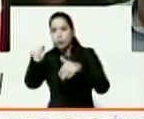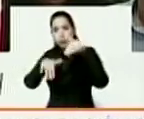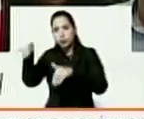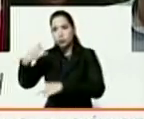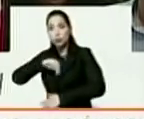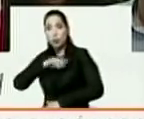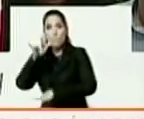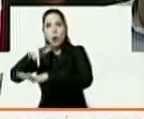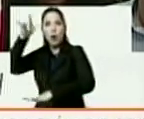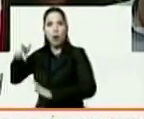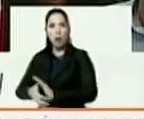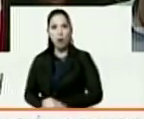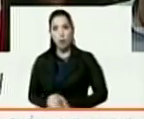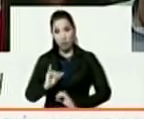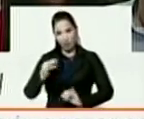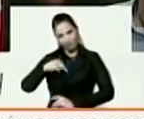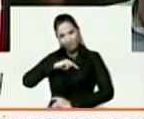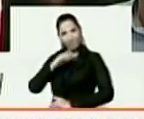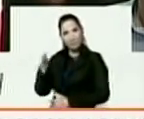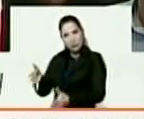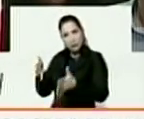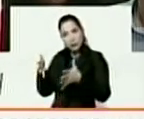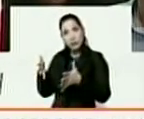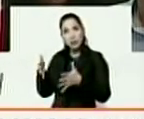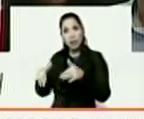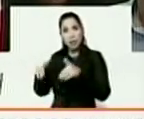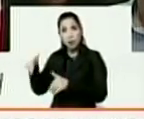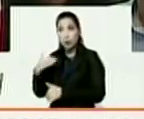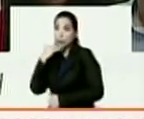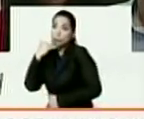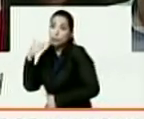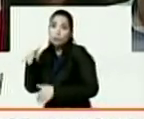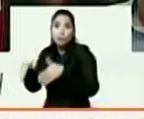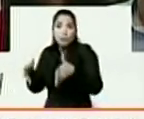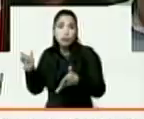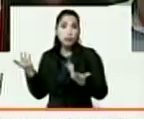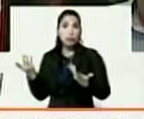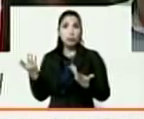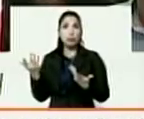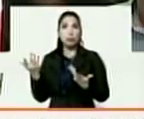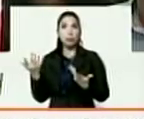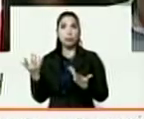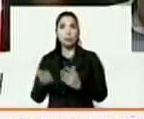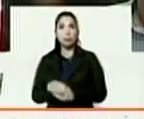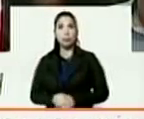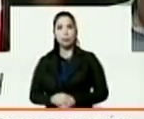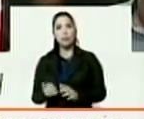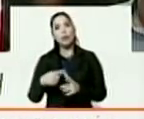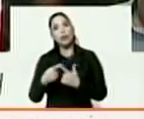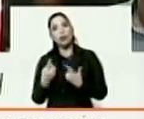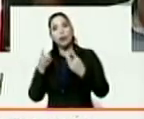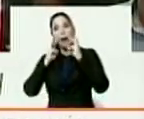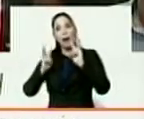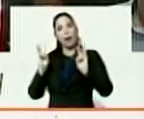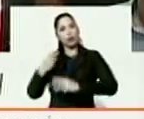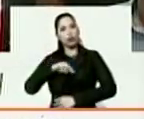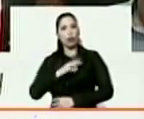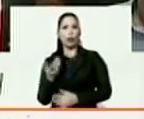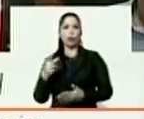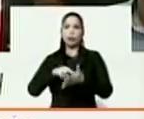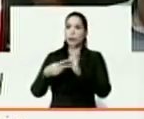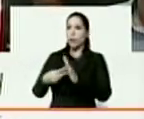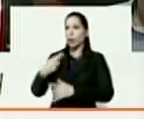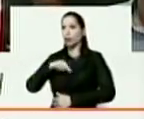tocado es porque queremos ganar unas elecciones las elecciones que vienen ahora eso no significa que vamos a descuidar